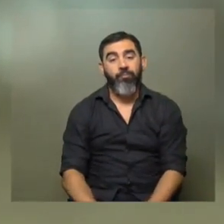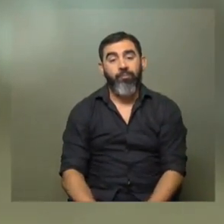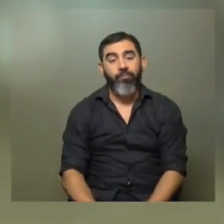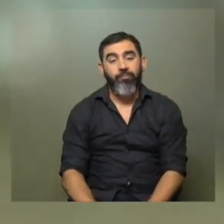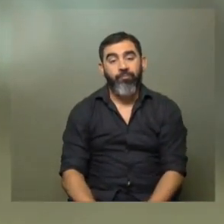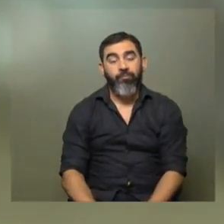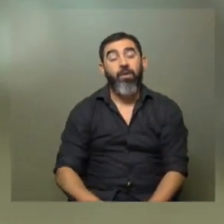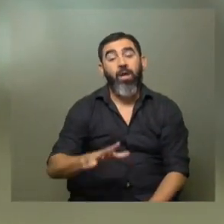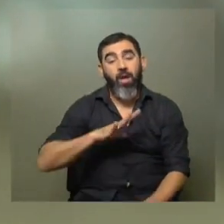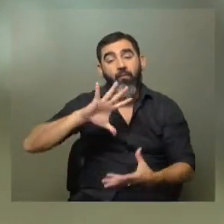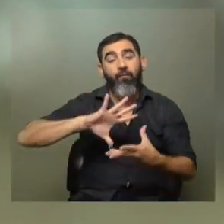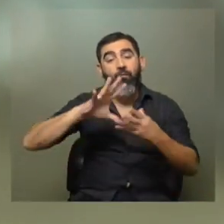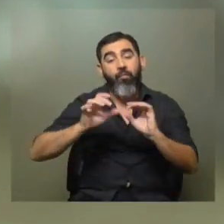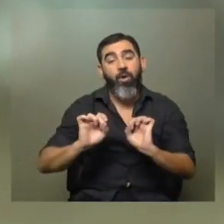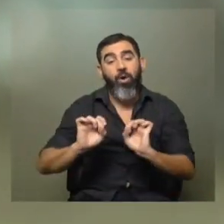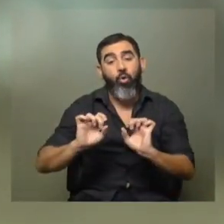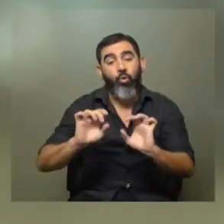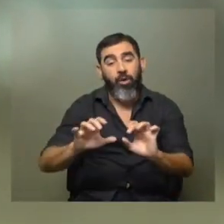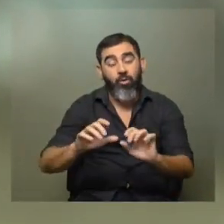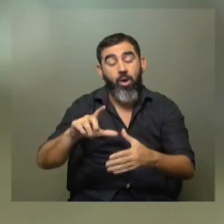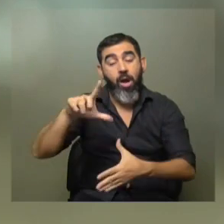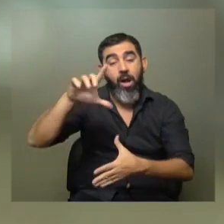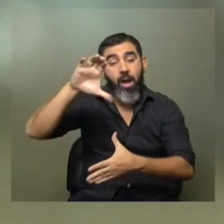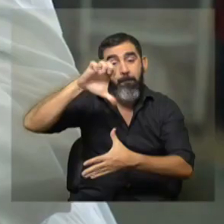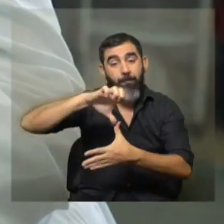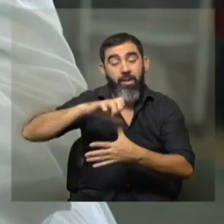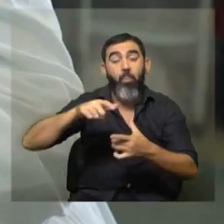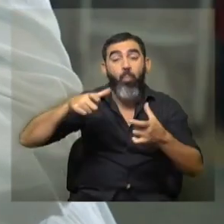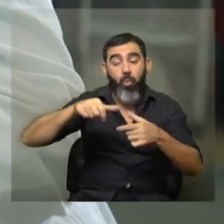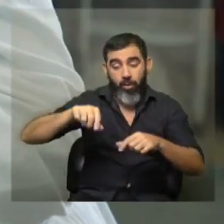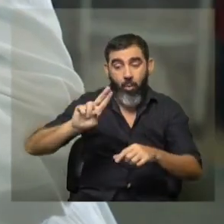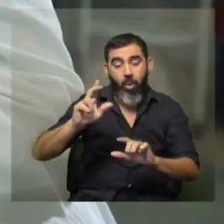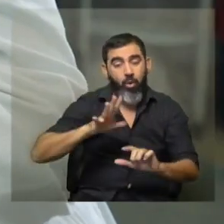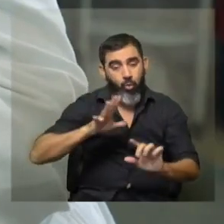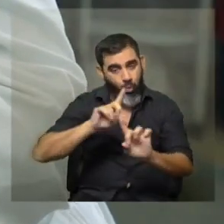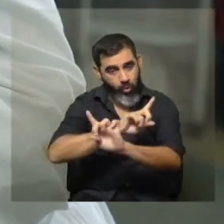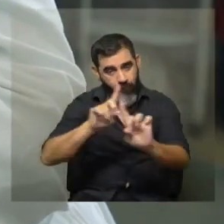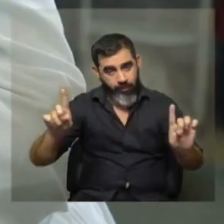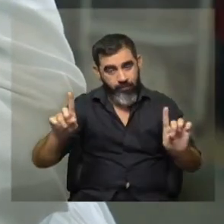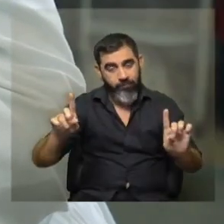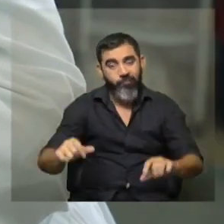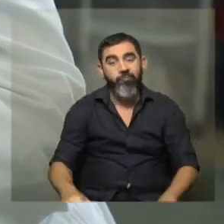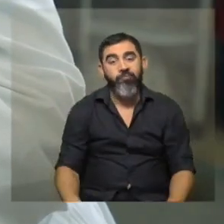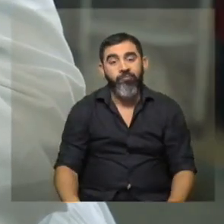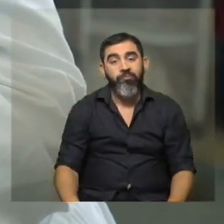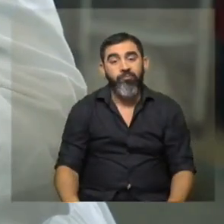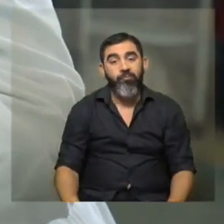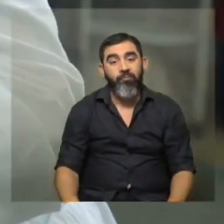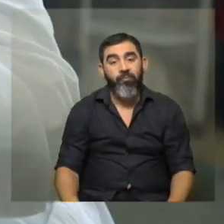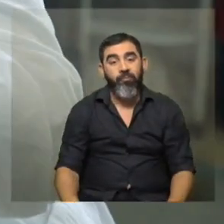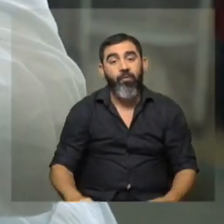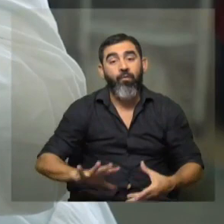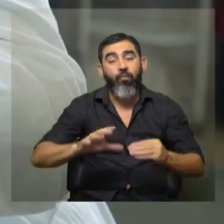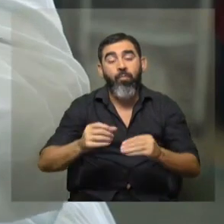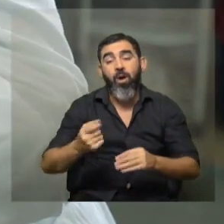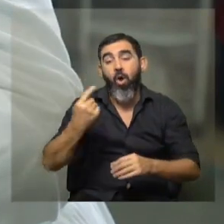Y hay un mecanismo de transmisión que está en alza en América, por suerte en Uruguay no hemos detectado todavía casos, es el mecanismo de transmisión